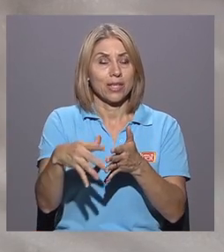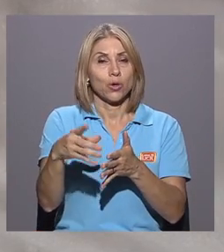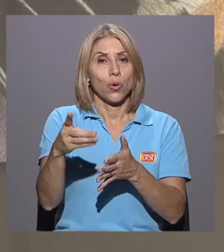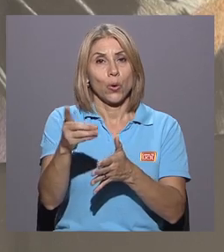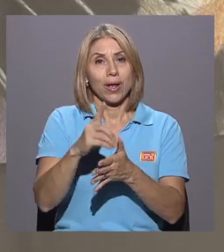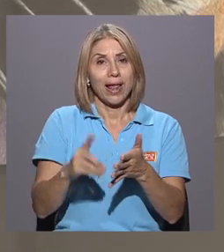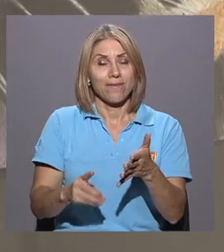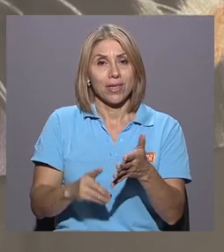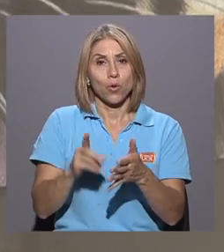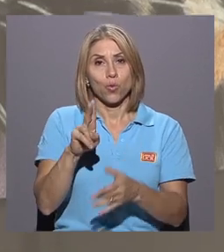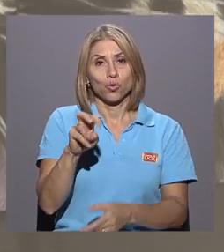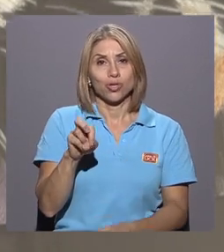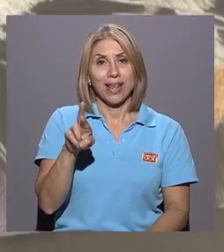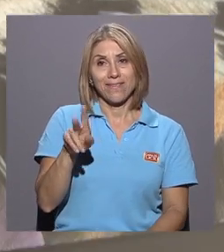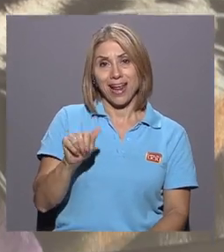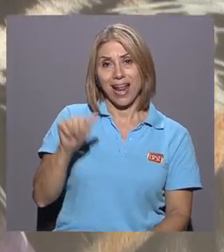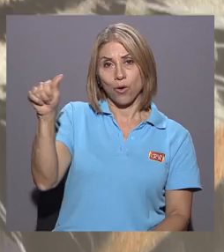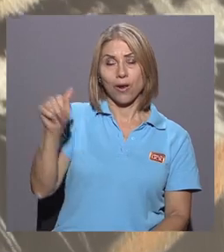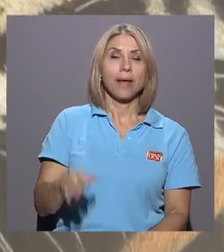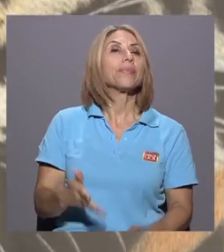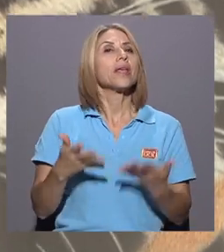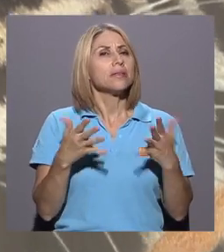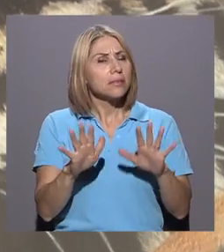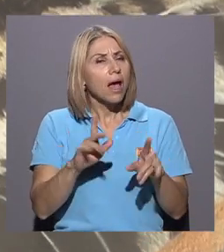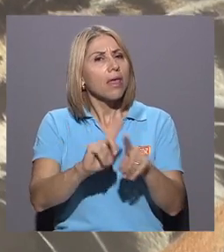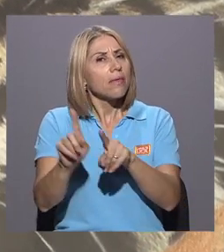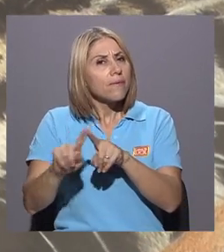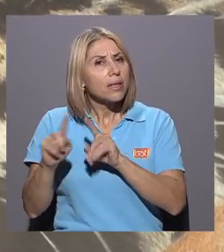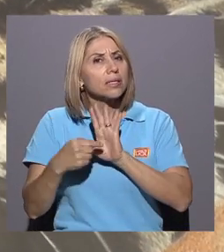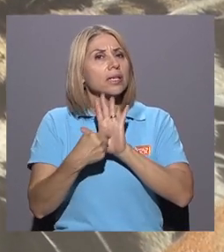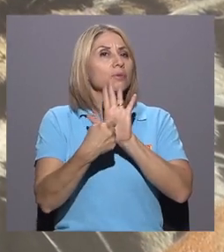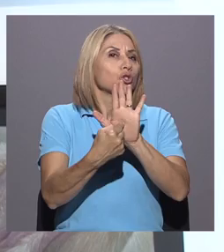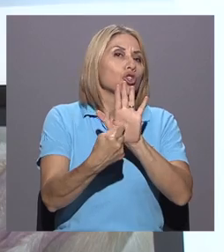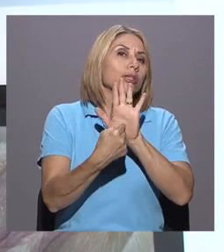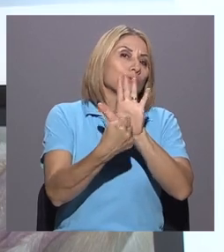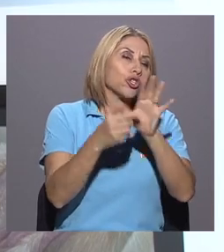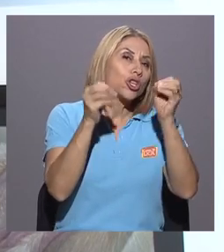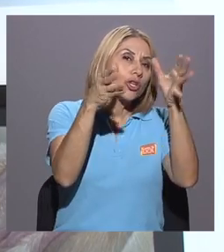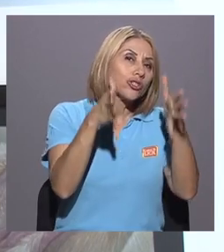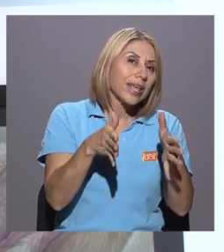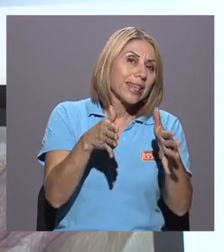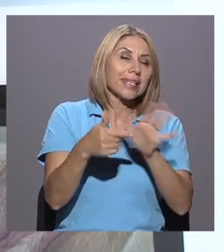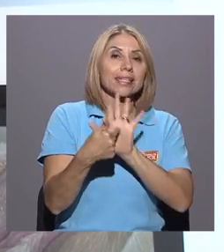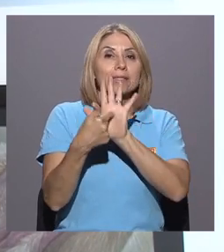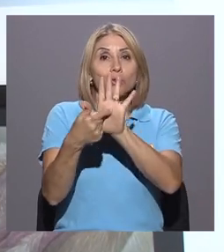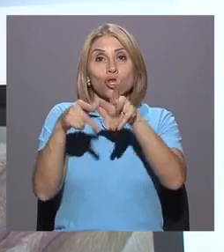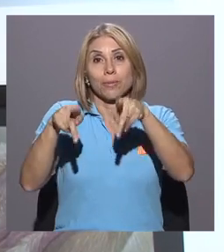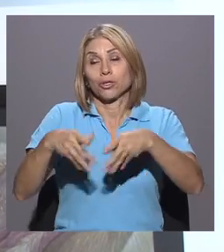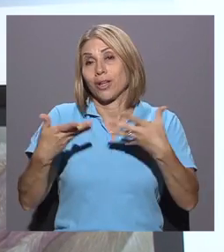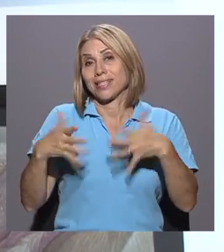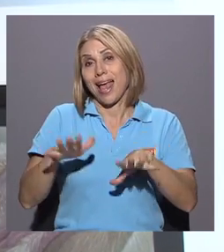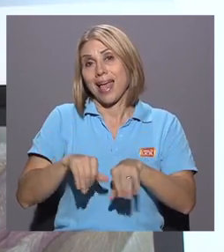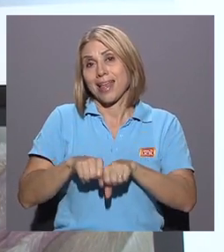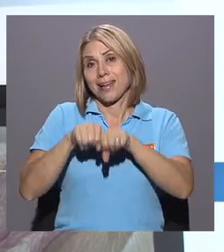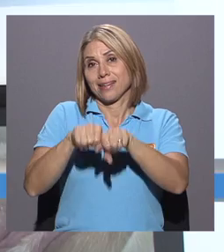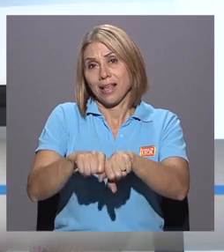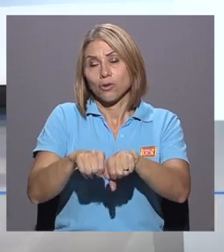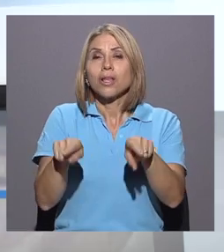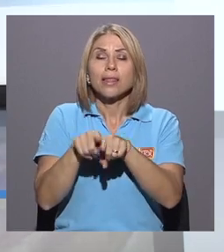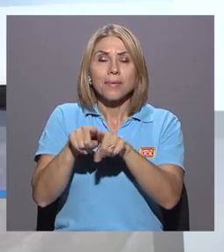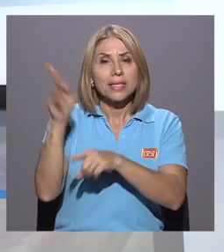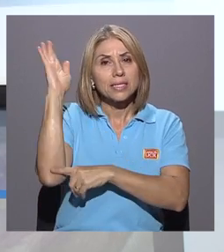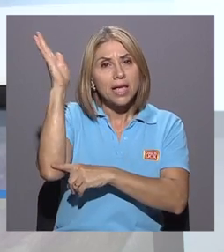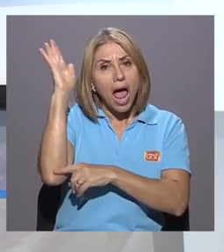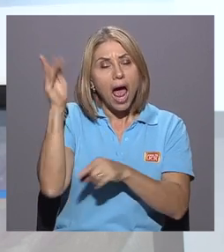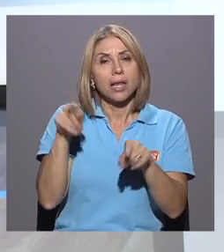de Alajuela. Hemos hecho ya varias exposiciones acá, exposición de docentes, exposición de egresados, se han realizado charlas y